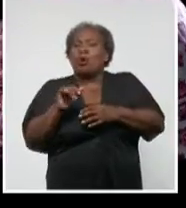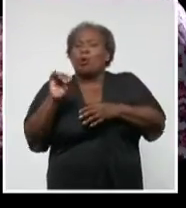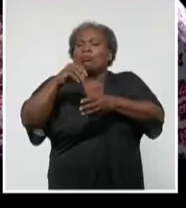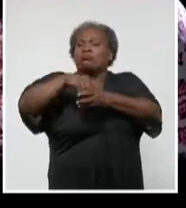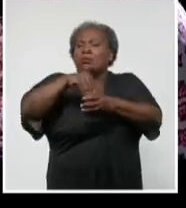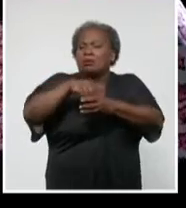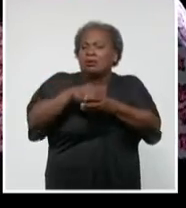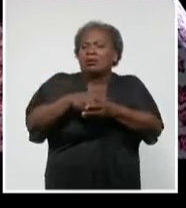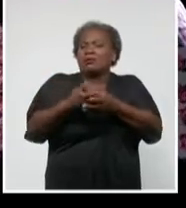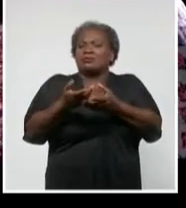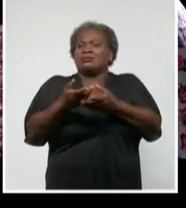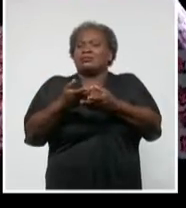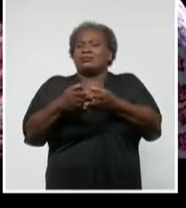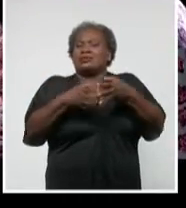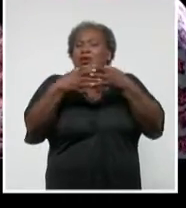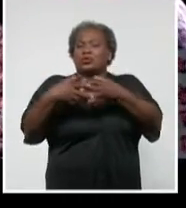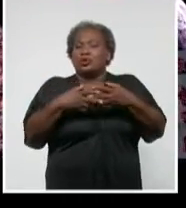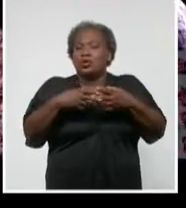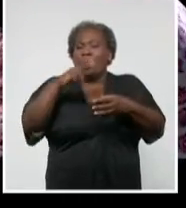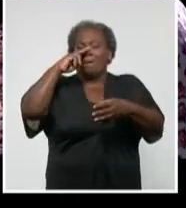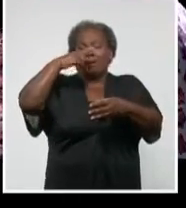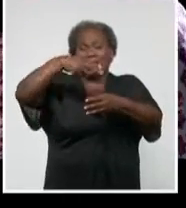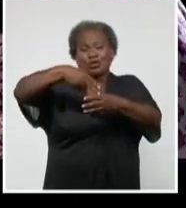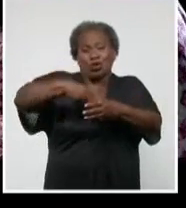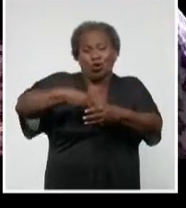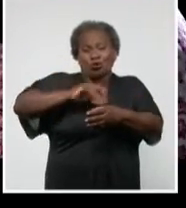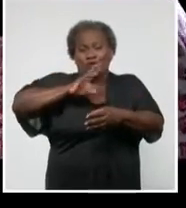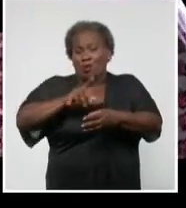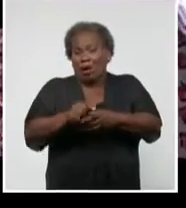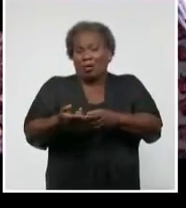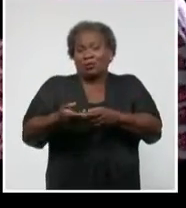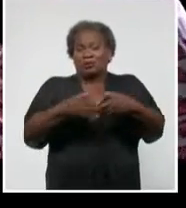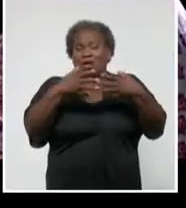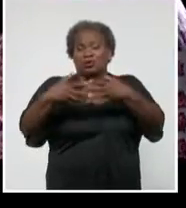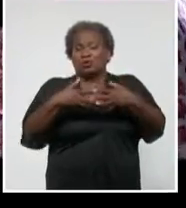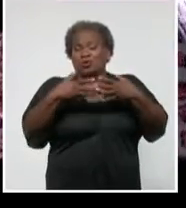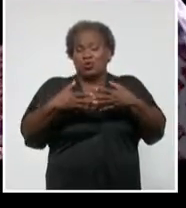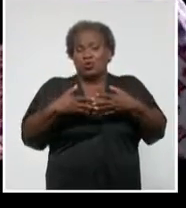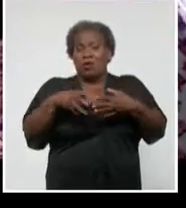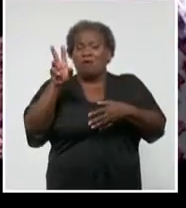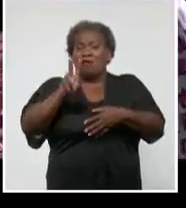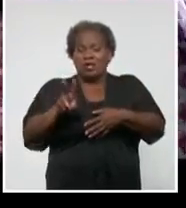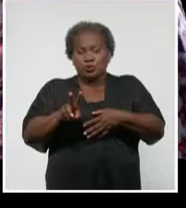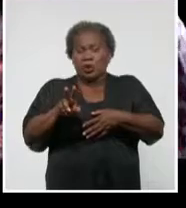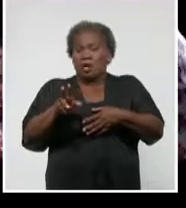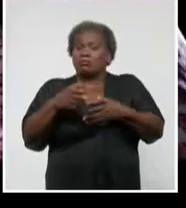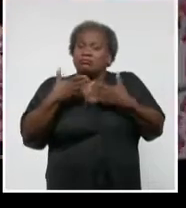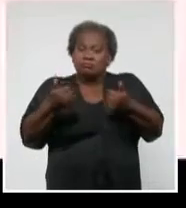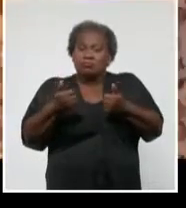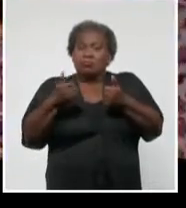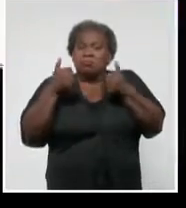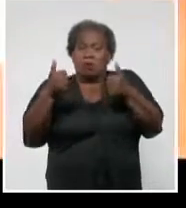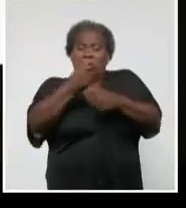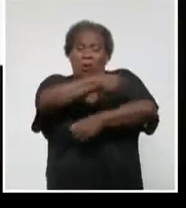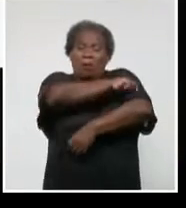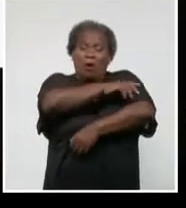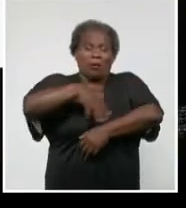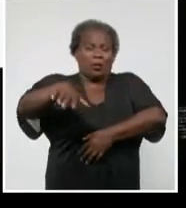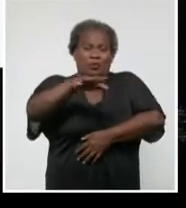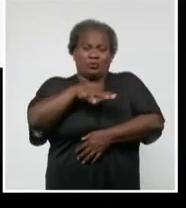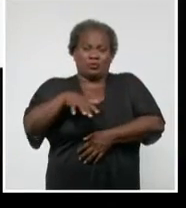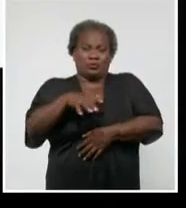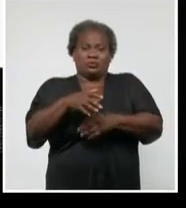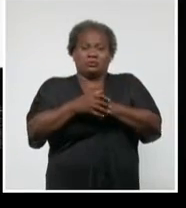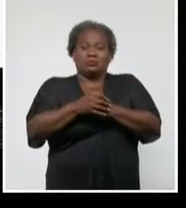en Estados Unidos a partir del petróleo, sigue siendo un sistema que favorece a la mayoría y que la gente lo reconoce. Debido